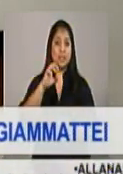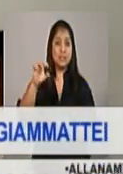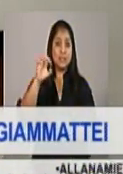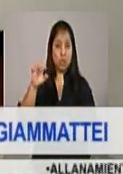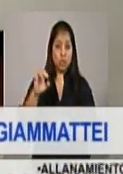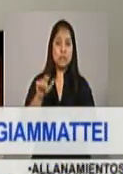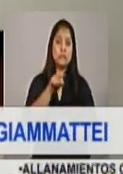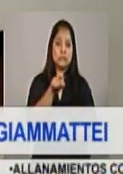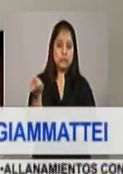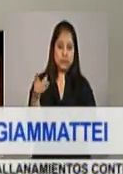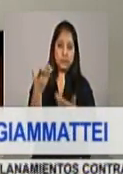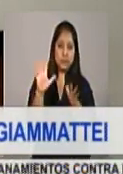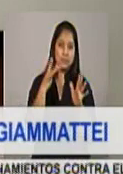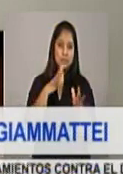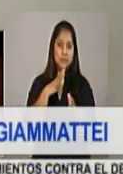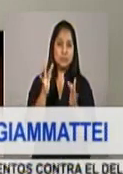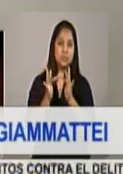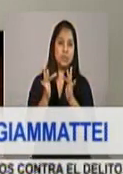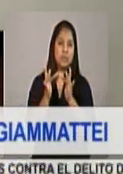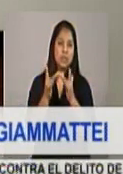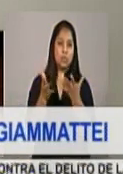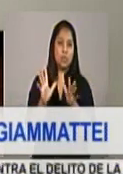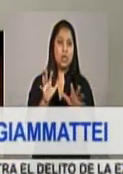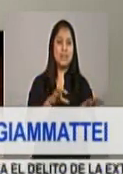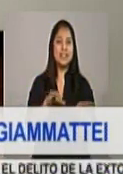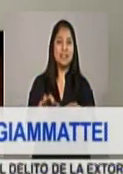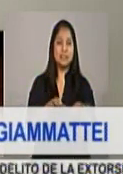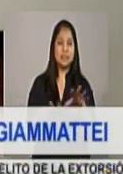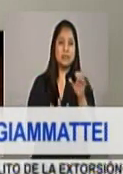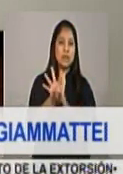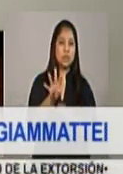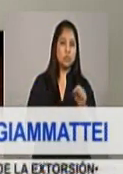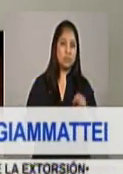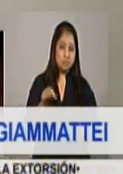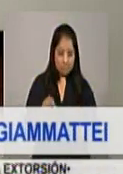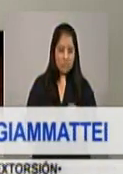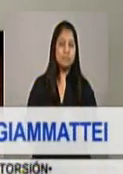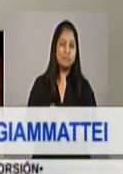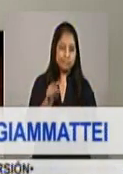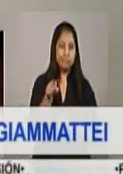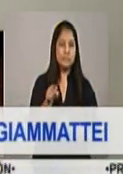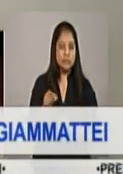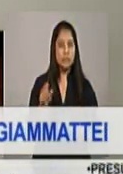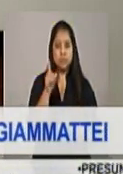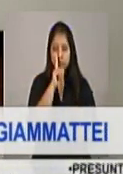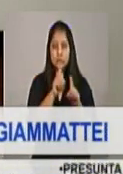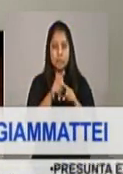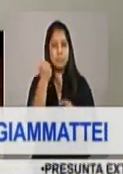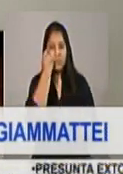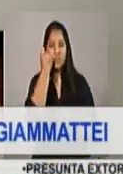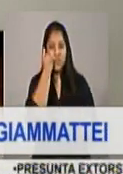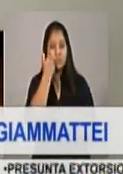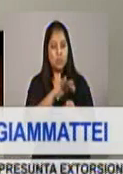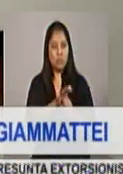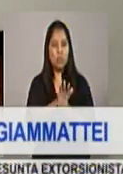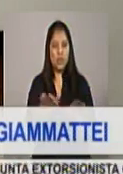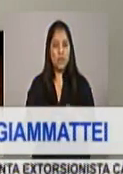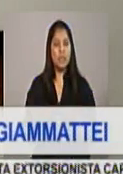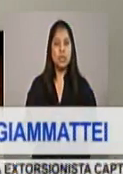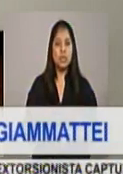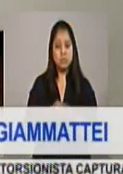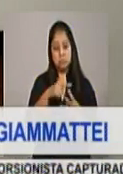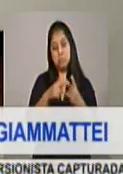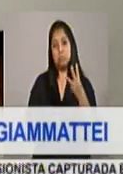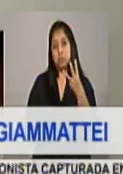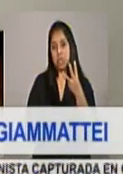los que estuvo en los actos del 14 de septiembre, también resultó positivo. Hasta el